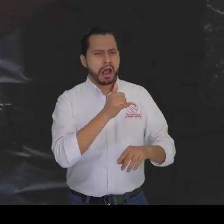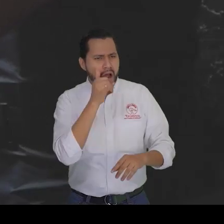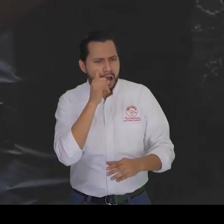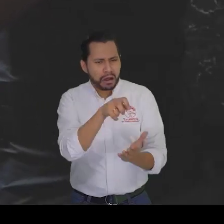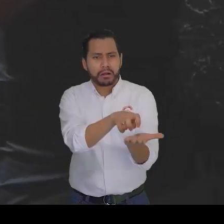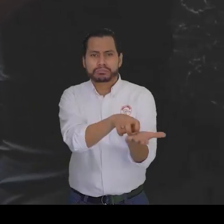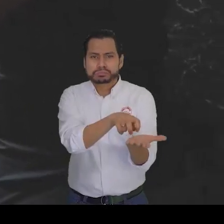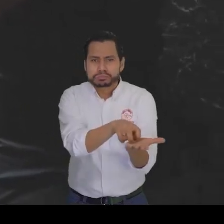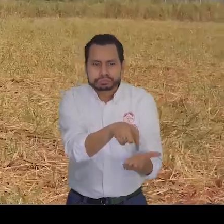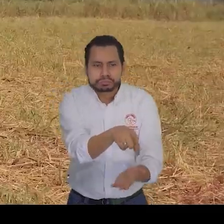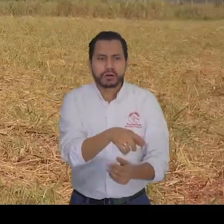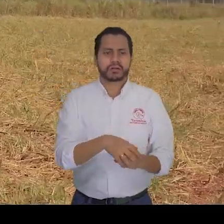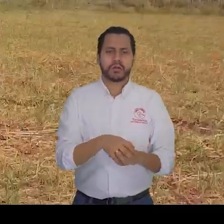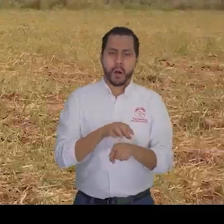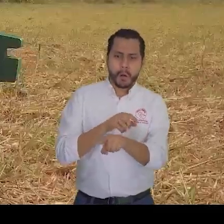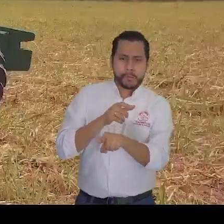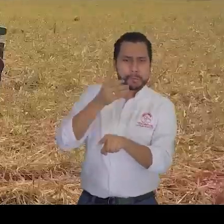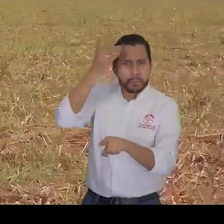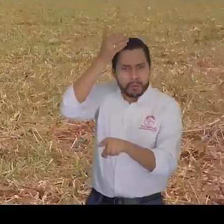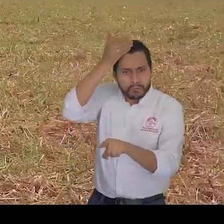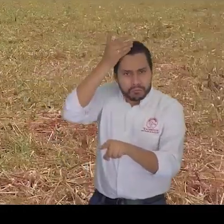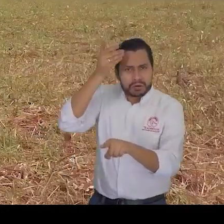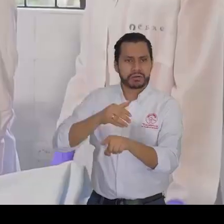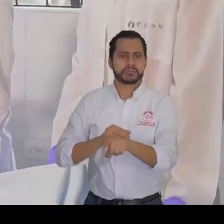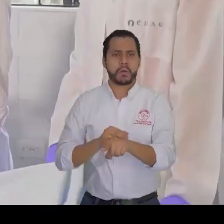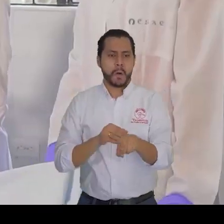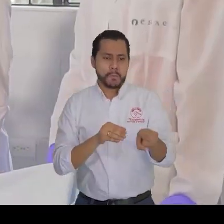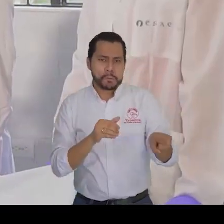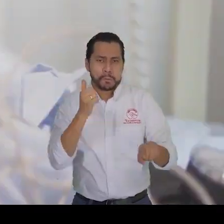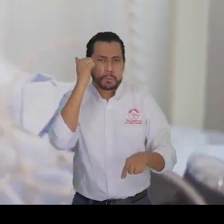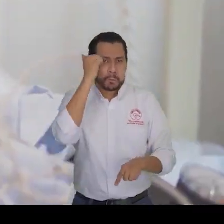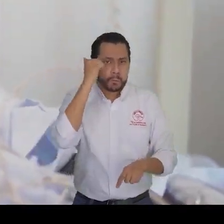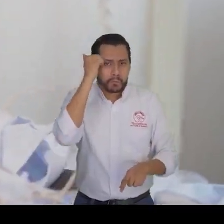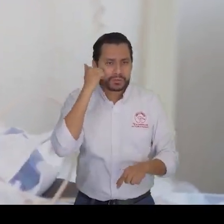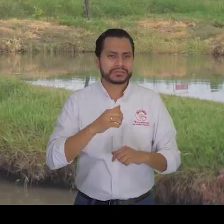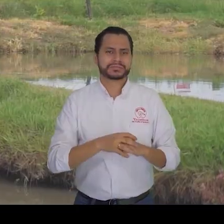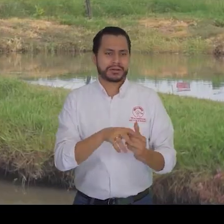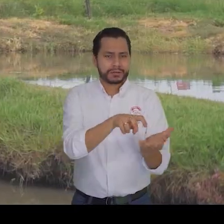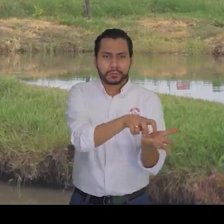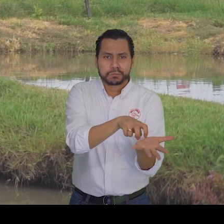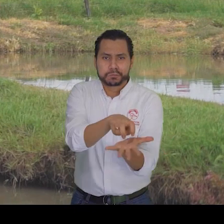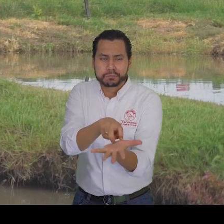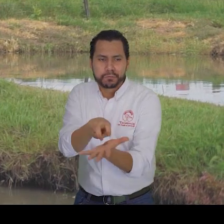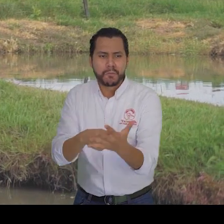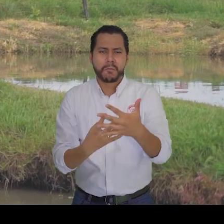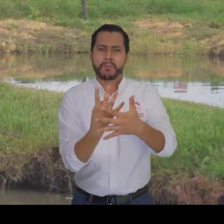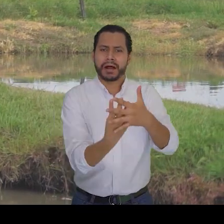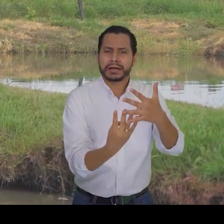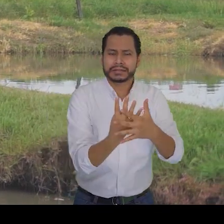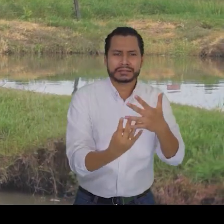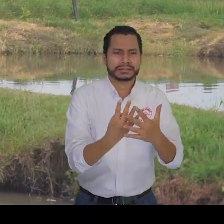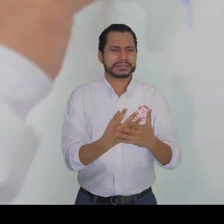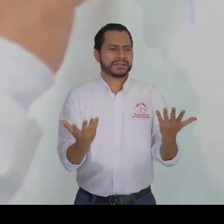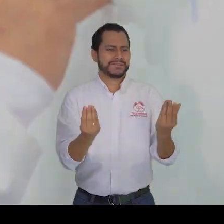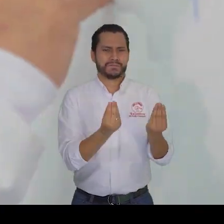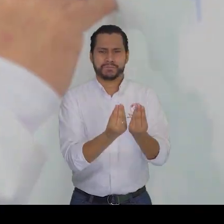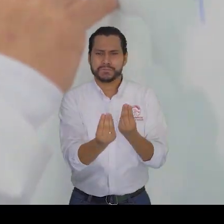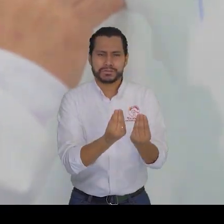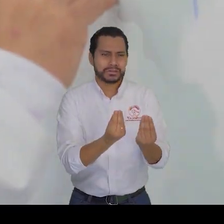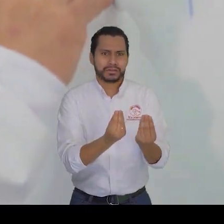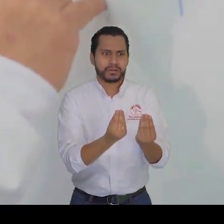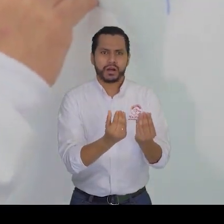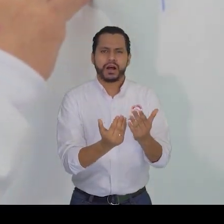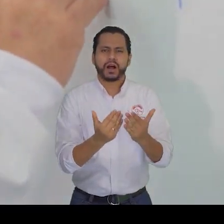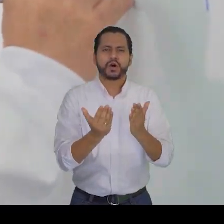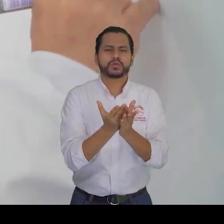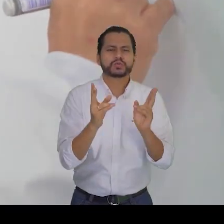y Zootecnia, Ingeniería Agronómica, Enfermería y las Licenciaturas, en Ciencias Agropecuarias,